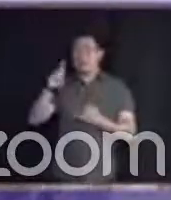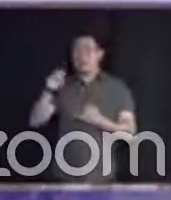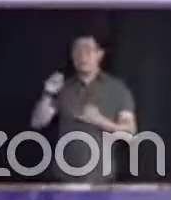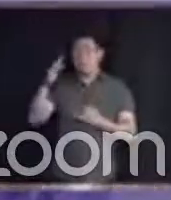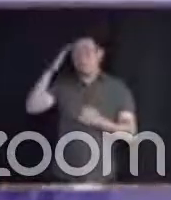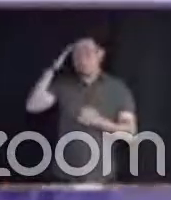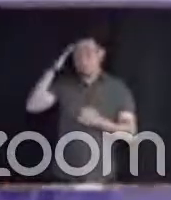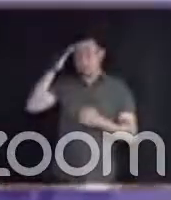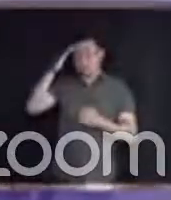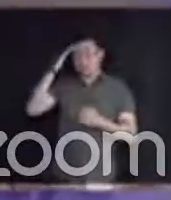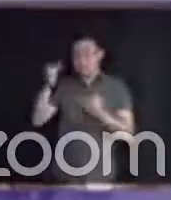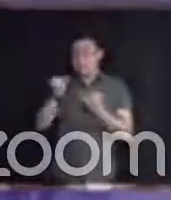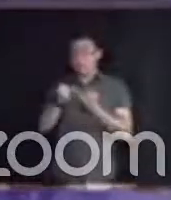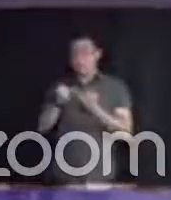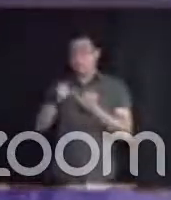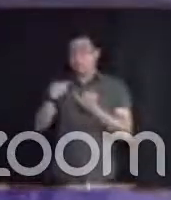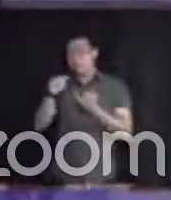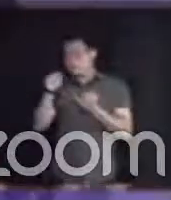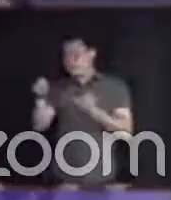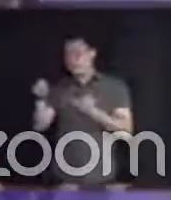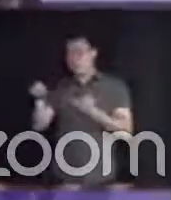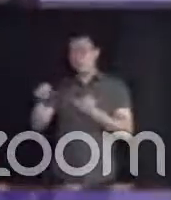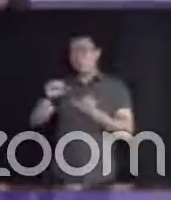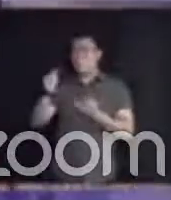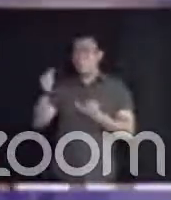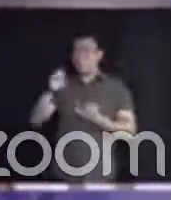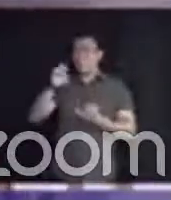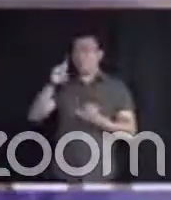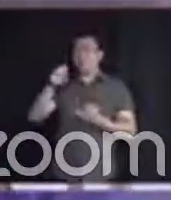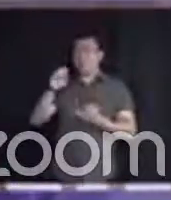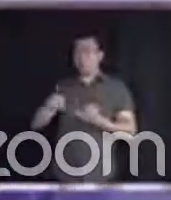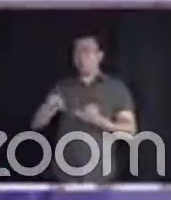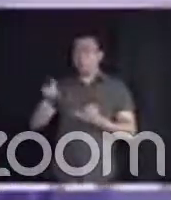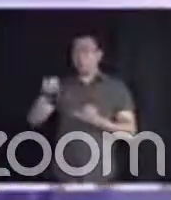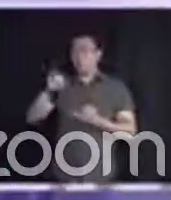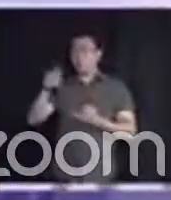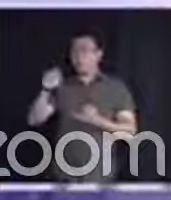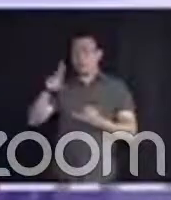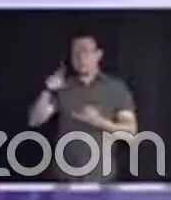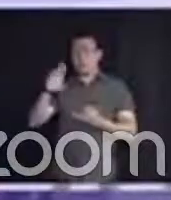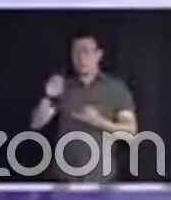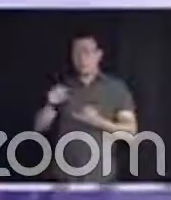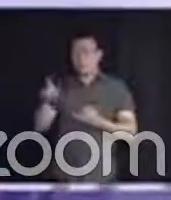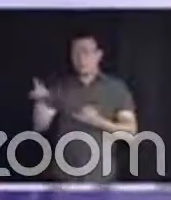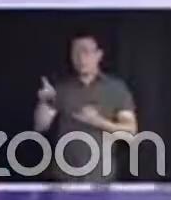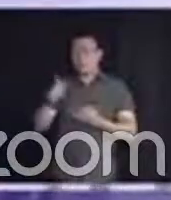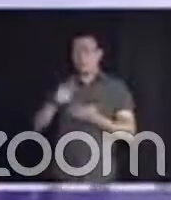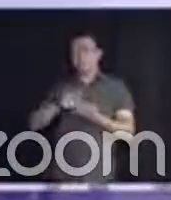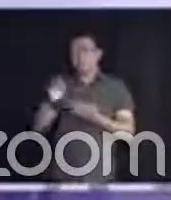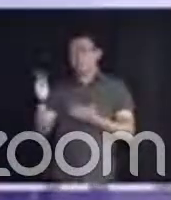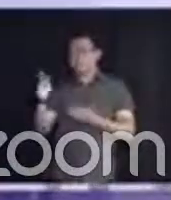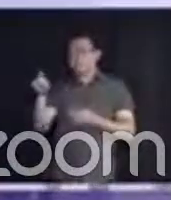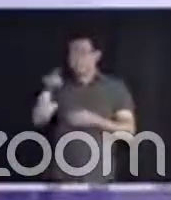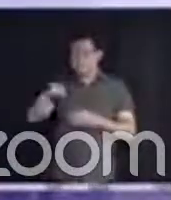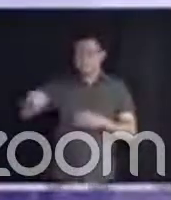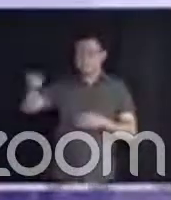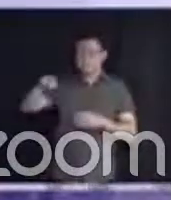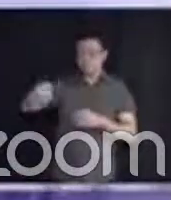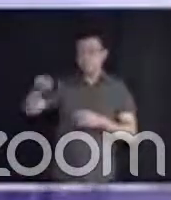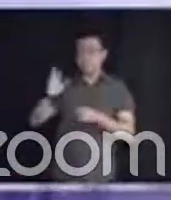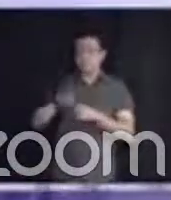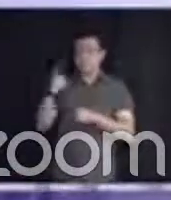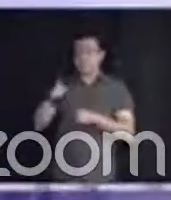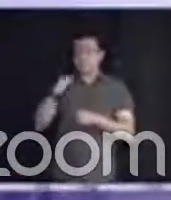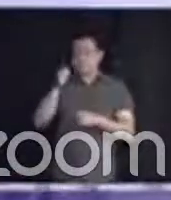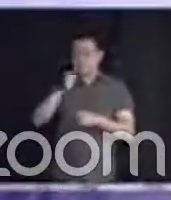patrocinador, Ricardo, a mis mentores, Ricardo, Edson, a Jorge Blanco.